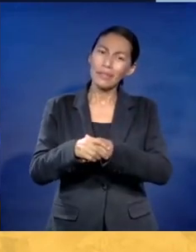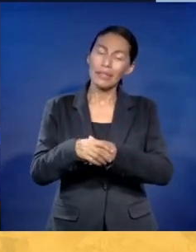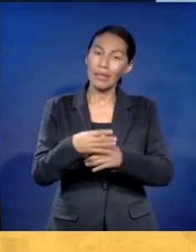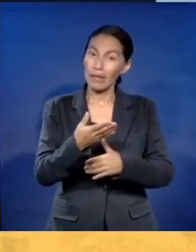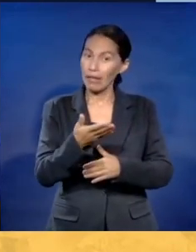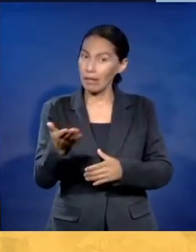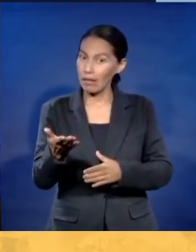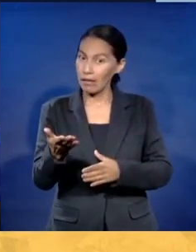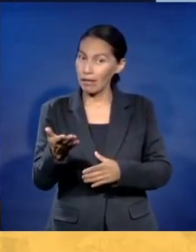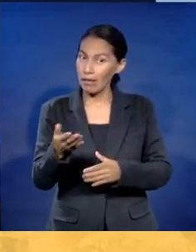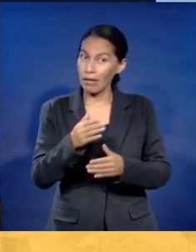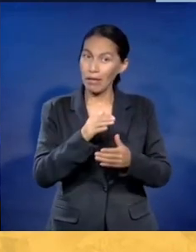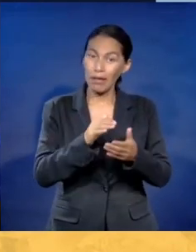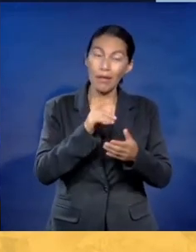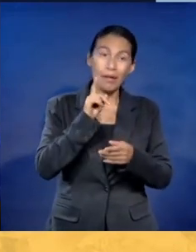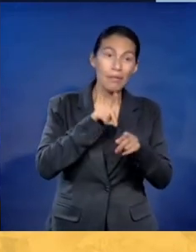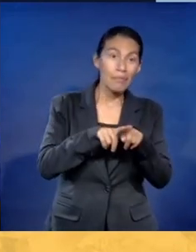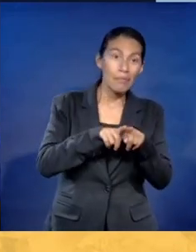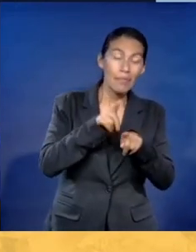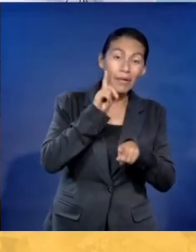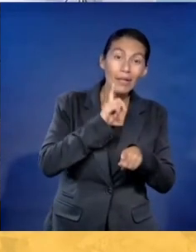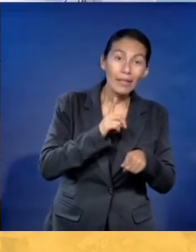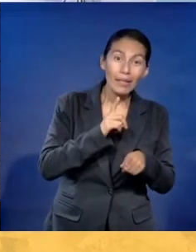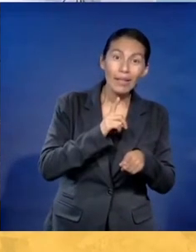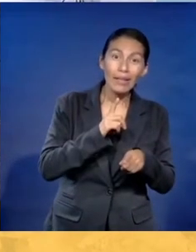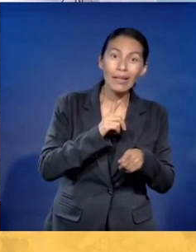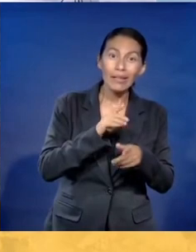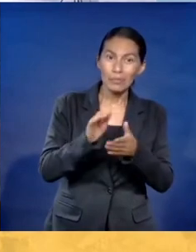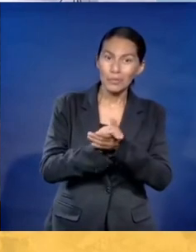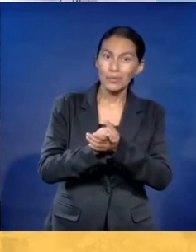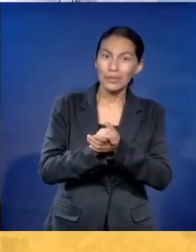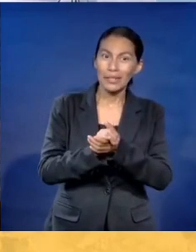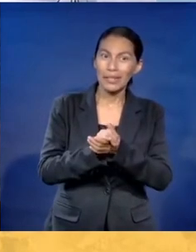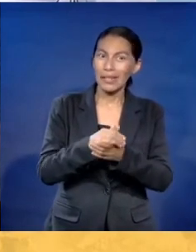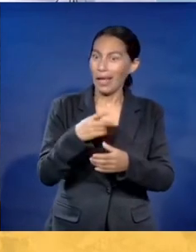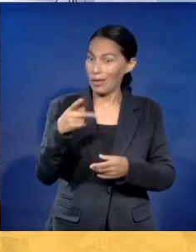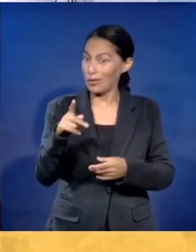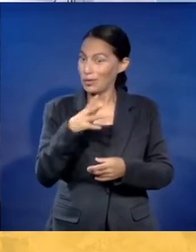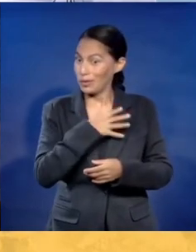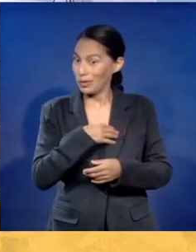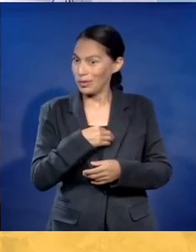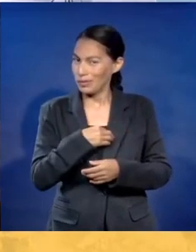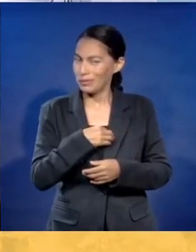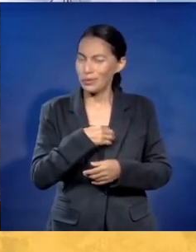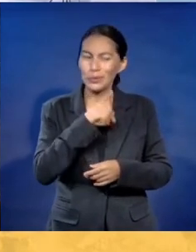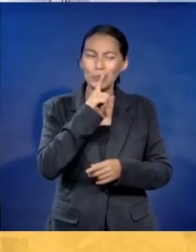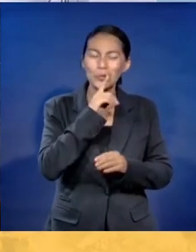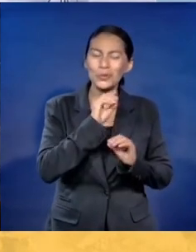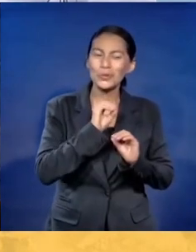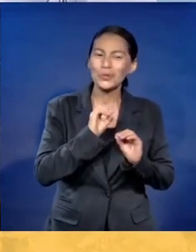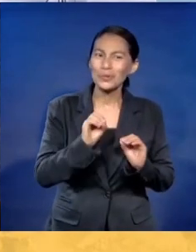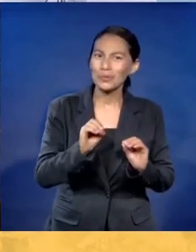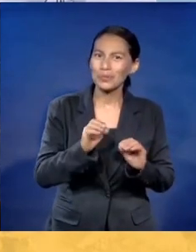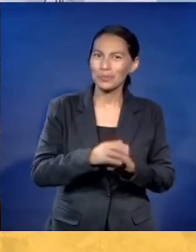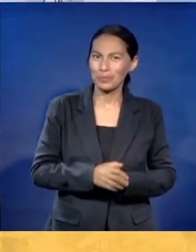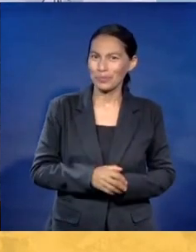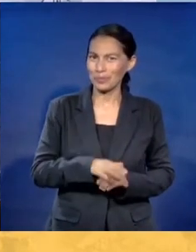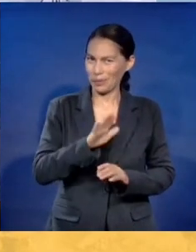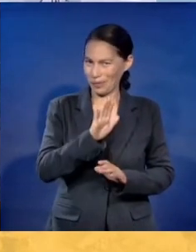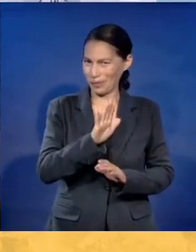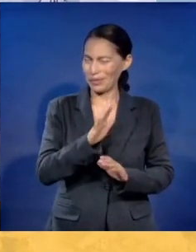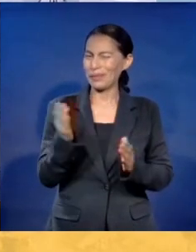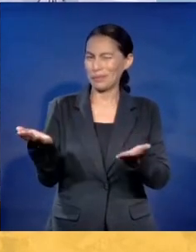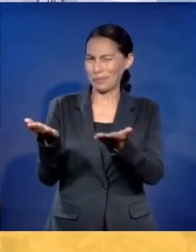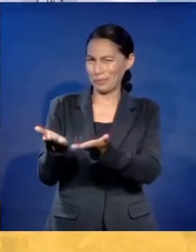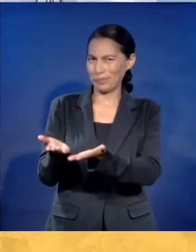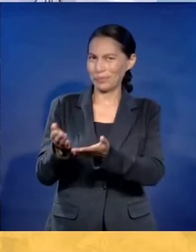es el hijo del pastor Pérez No imagino pastor Pérez se ríe y me dice no digas nada dice ahorita le voy a presentar